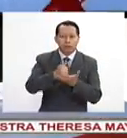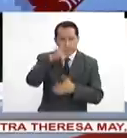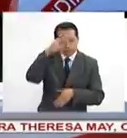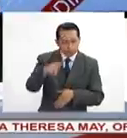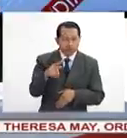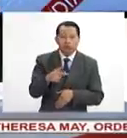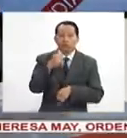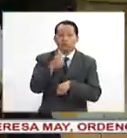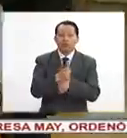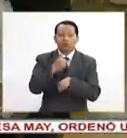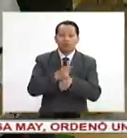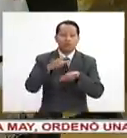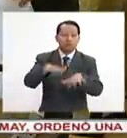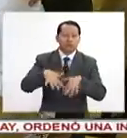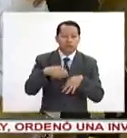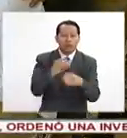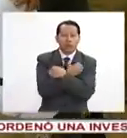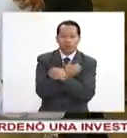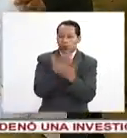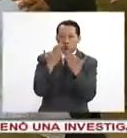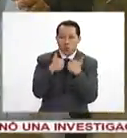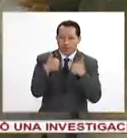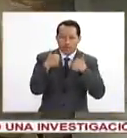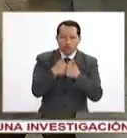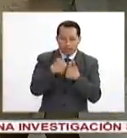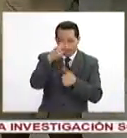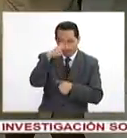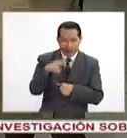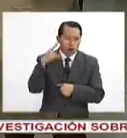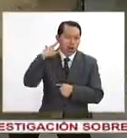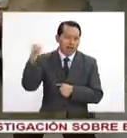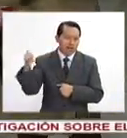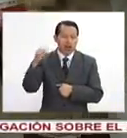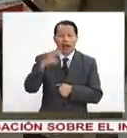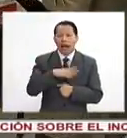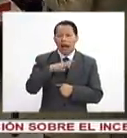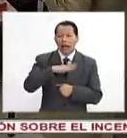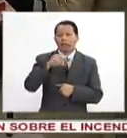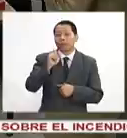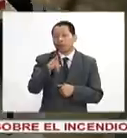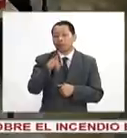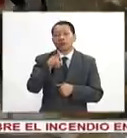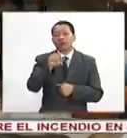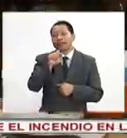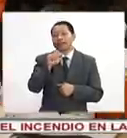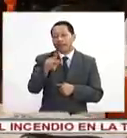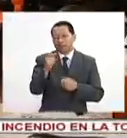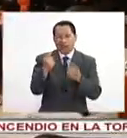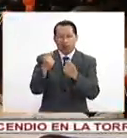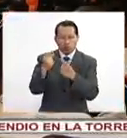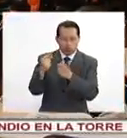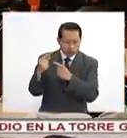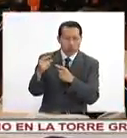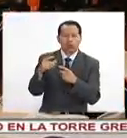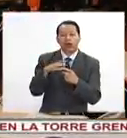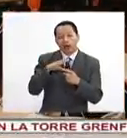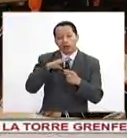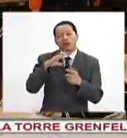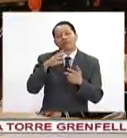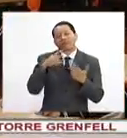primer encuentro de Educación Sin Fronteras México-California. Ahí, funcionarios de la Secretaría de Educación Pública,